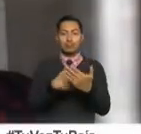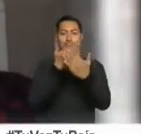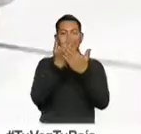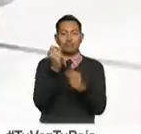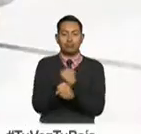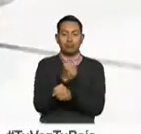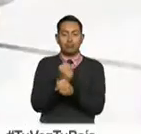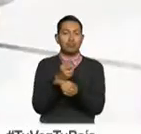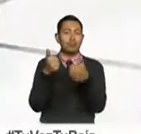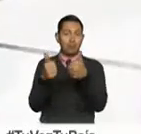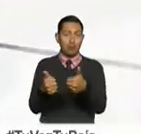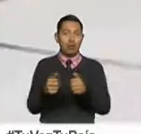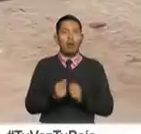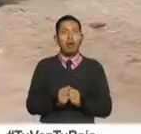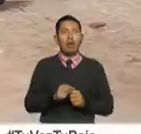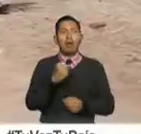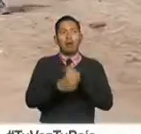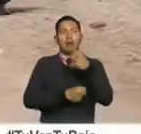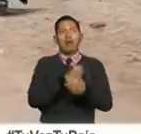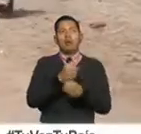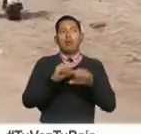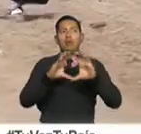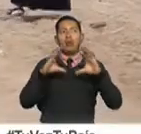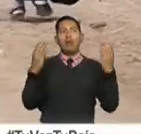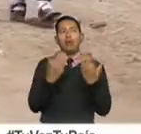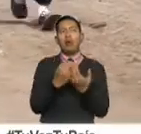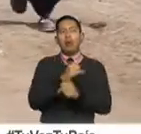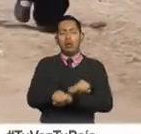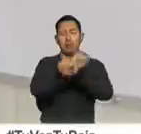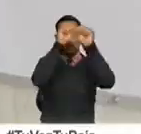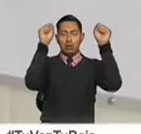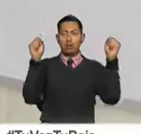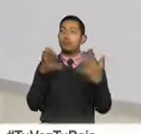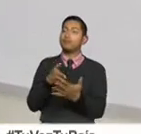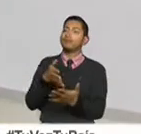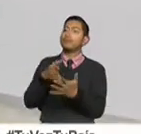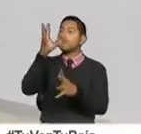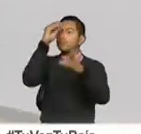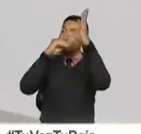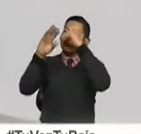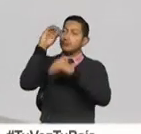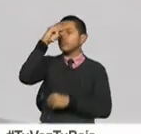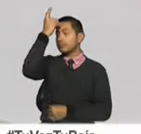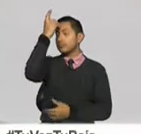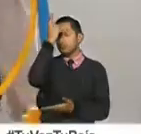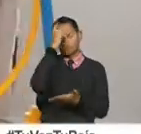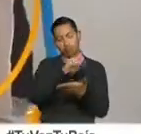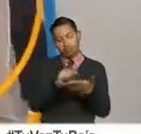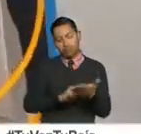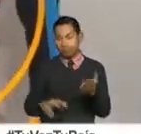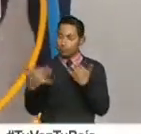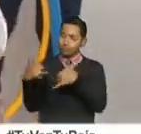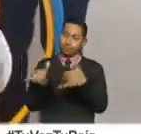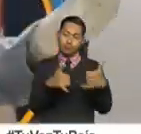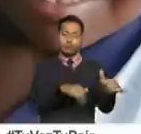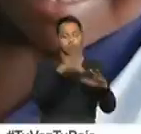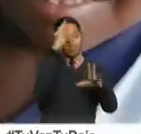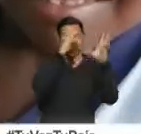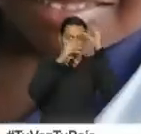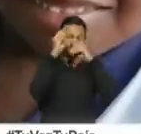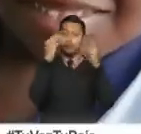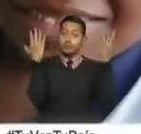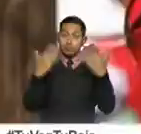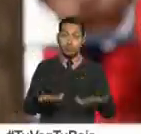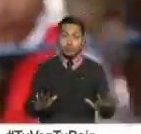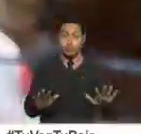año escolar no solo representa madrugar, atender a clases, cumplir con las tareas, jugar con los amigos y aprender.